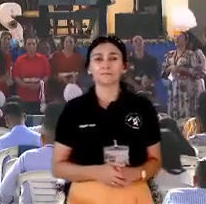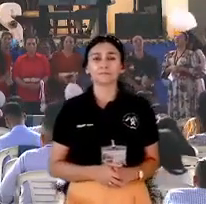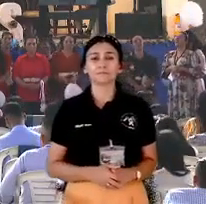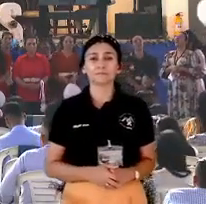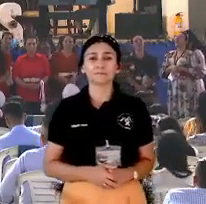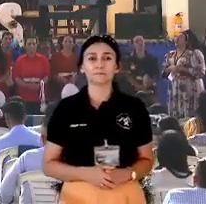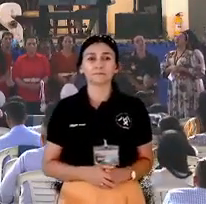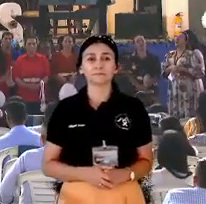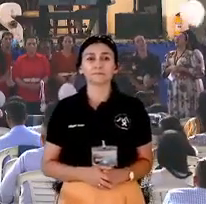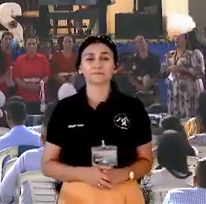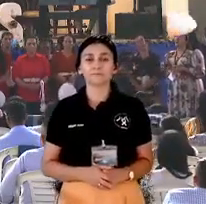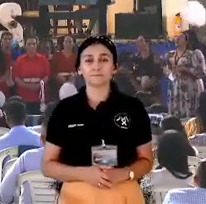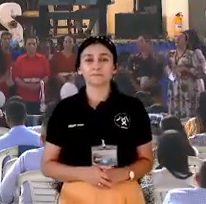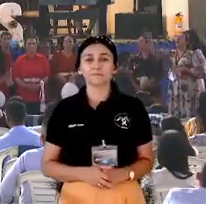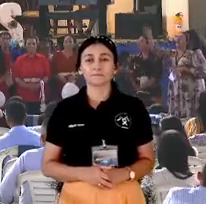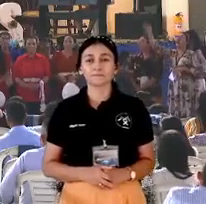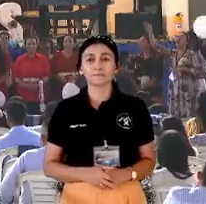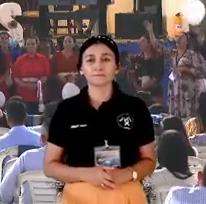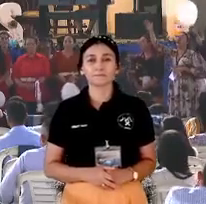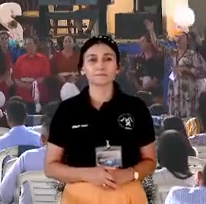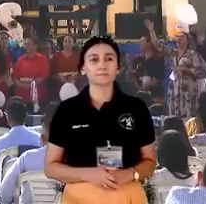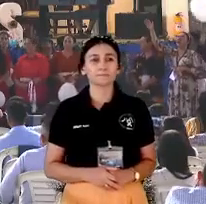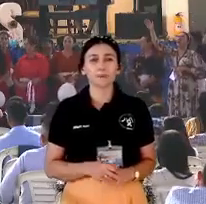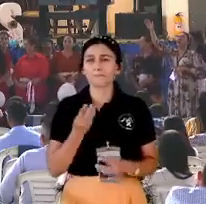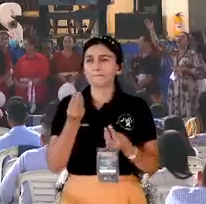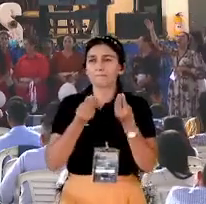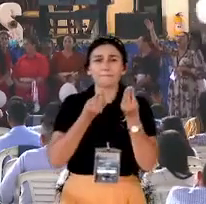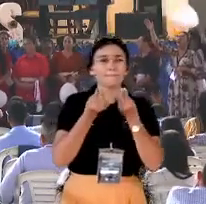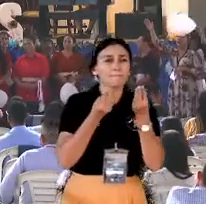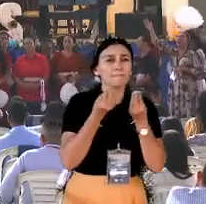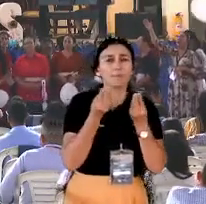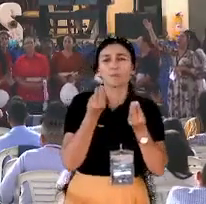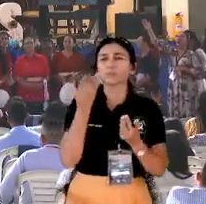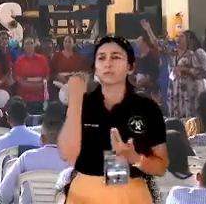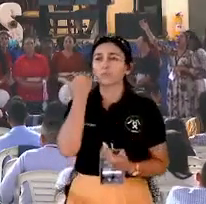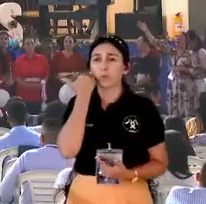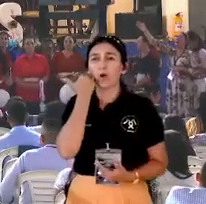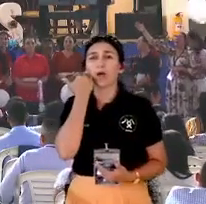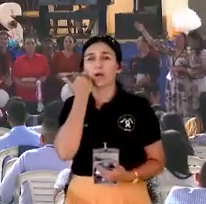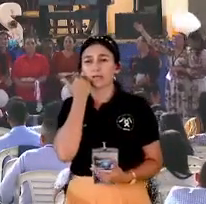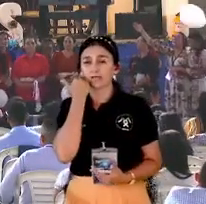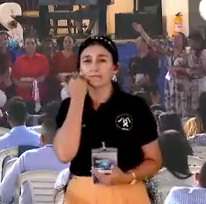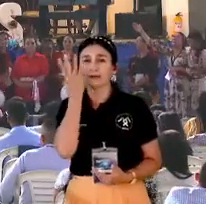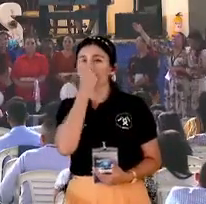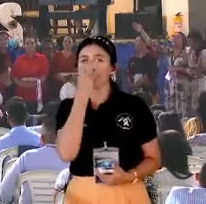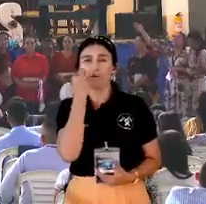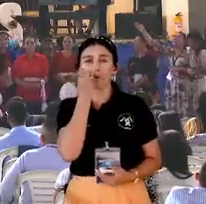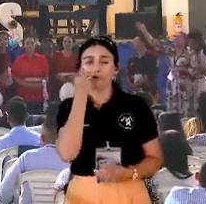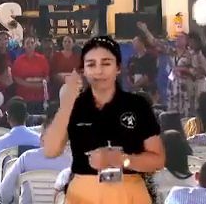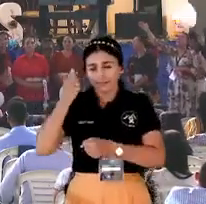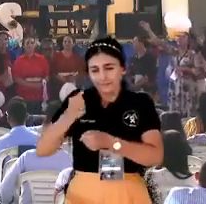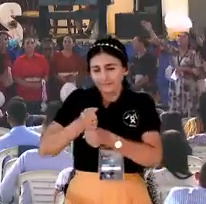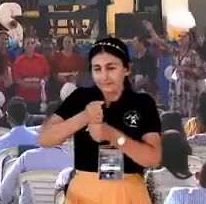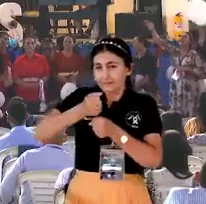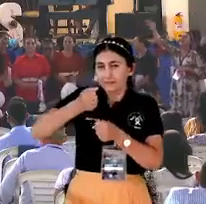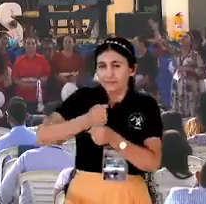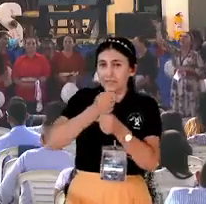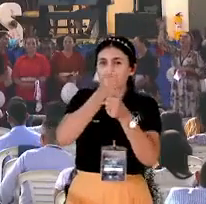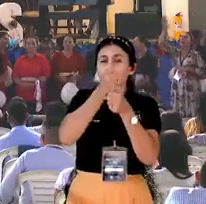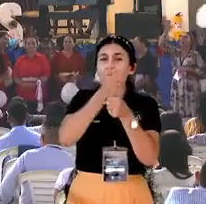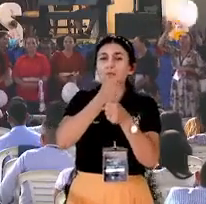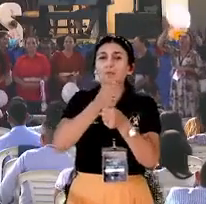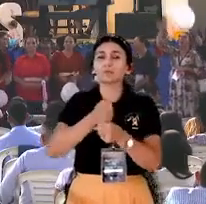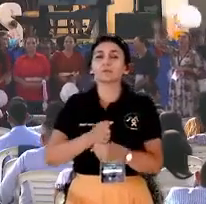Ruth Mendieta, Paola Ortiz, Lina María Ocampo, Celina Pérez, Solange Ibarra, Valencia,